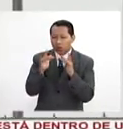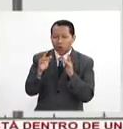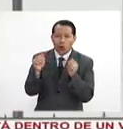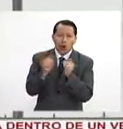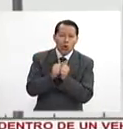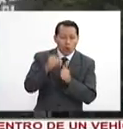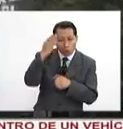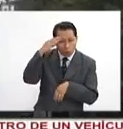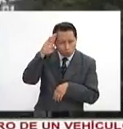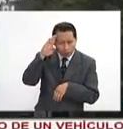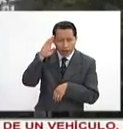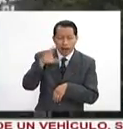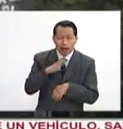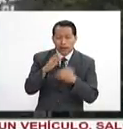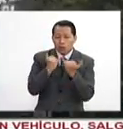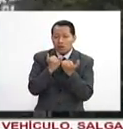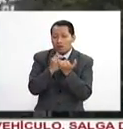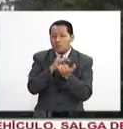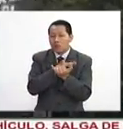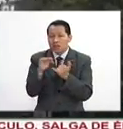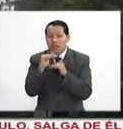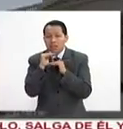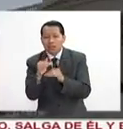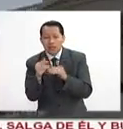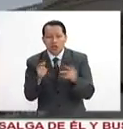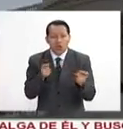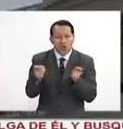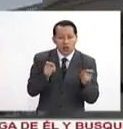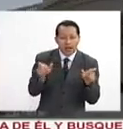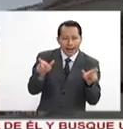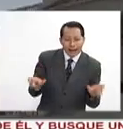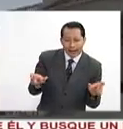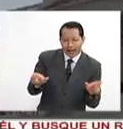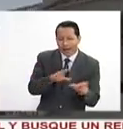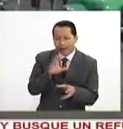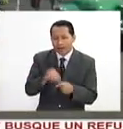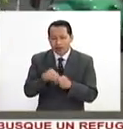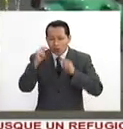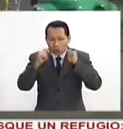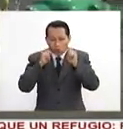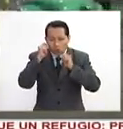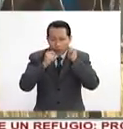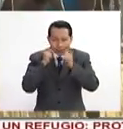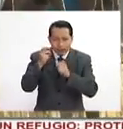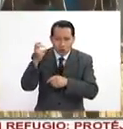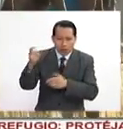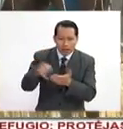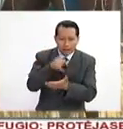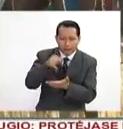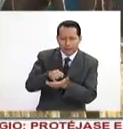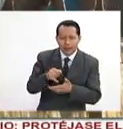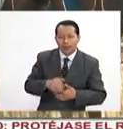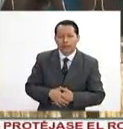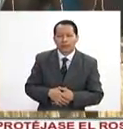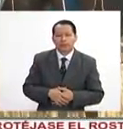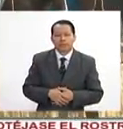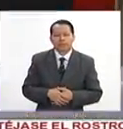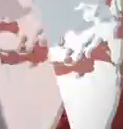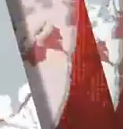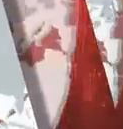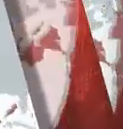Armadas cubanas. También limitará y controlará partes enteras del sector turístico de la isla.